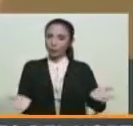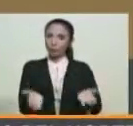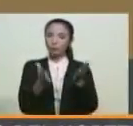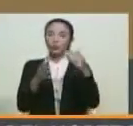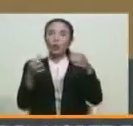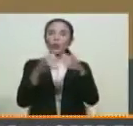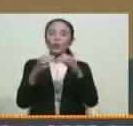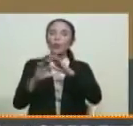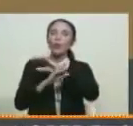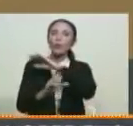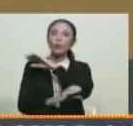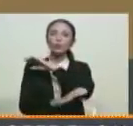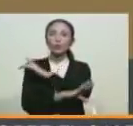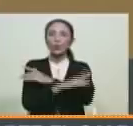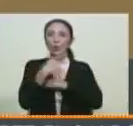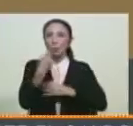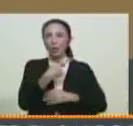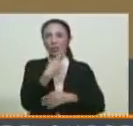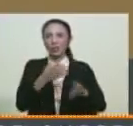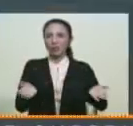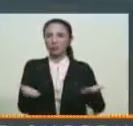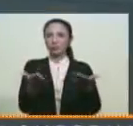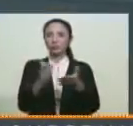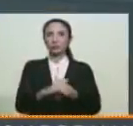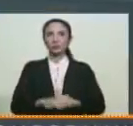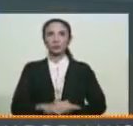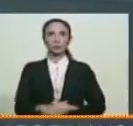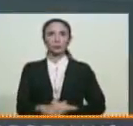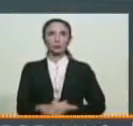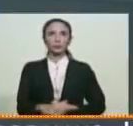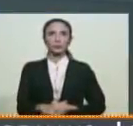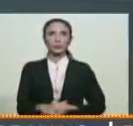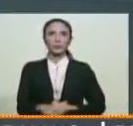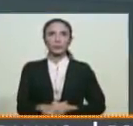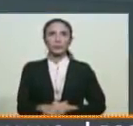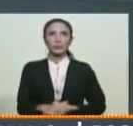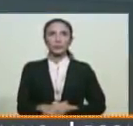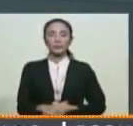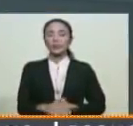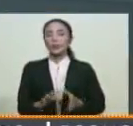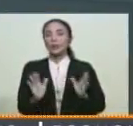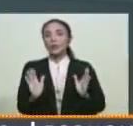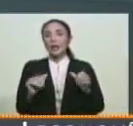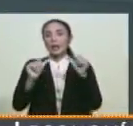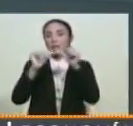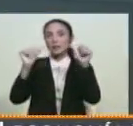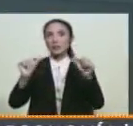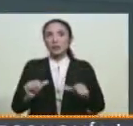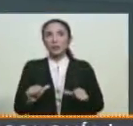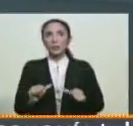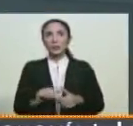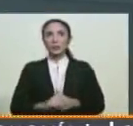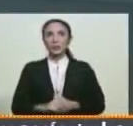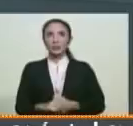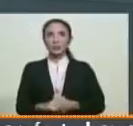política, ¿verdad? Bueno, a impulsar un sistema de